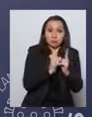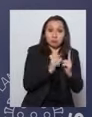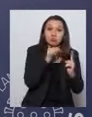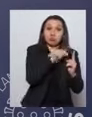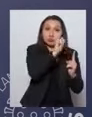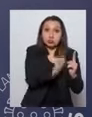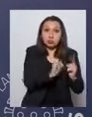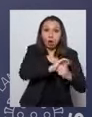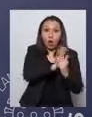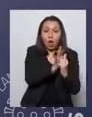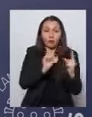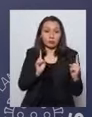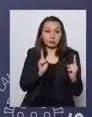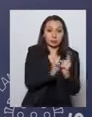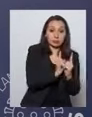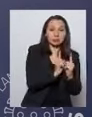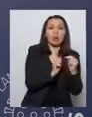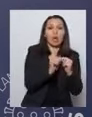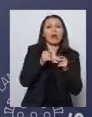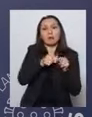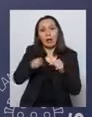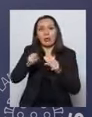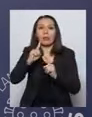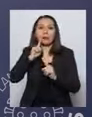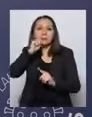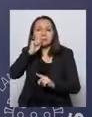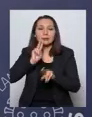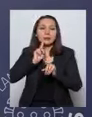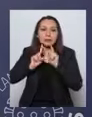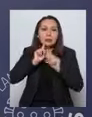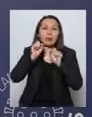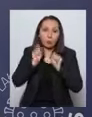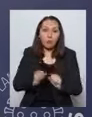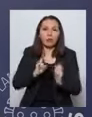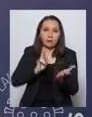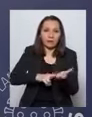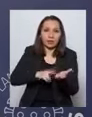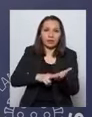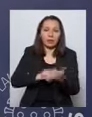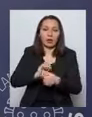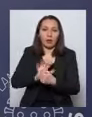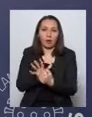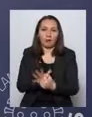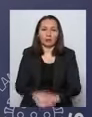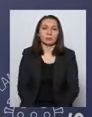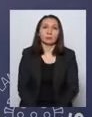y eso está muy bien definido con alguien que es un caso comprobado de